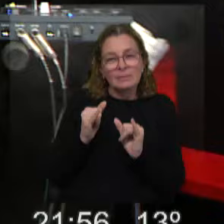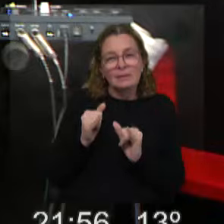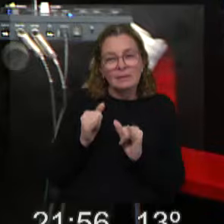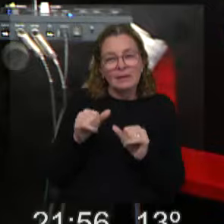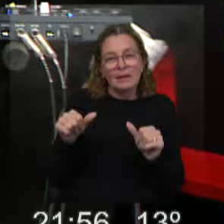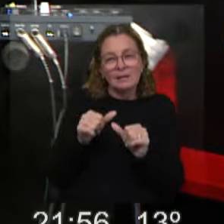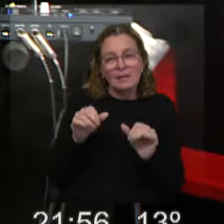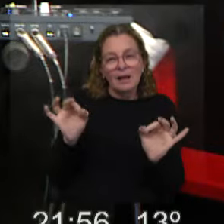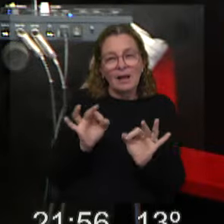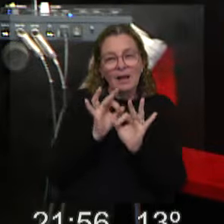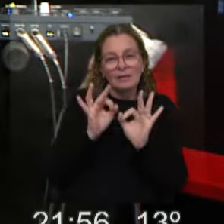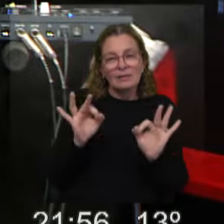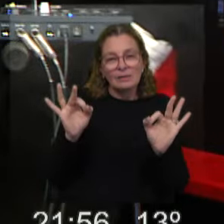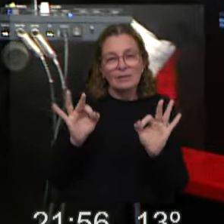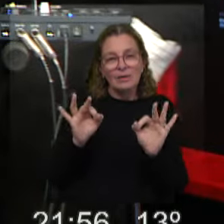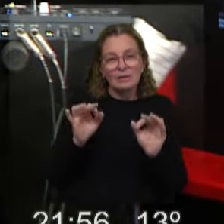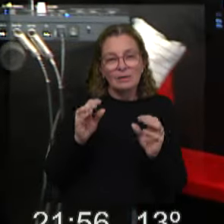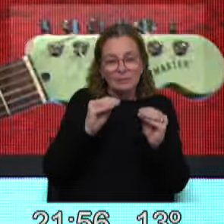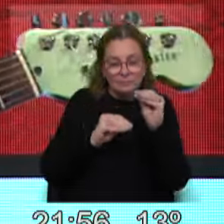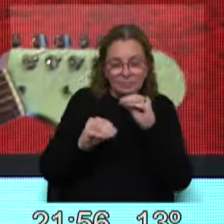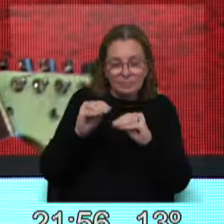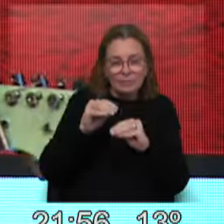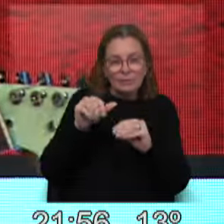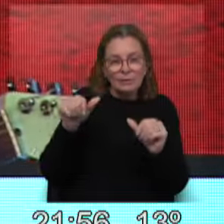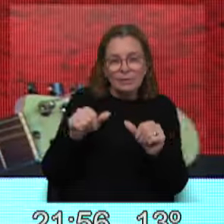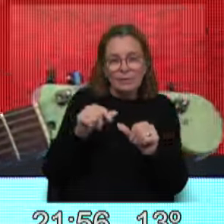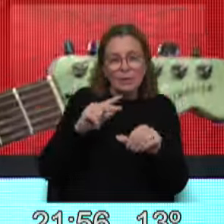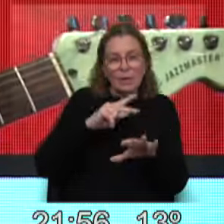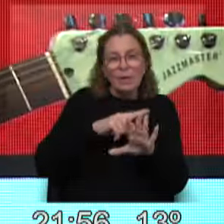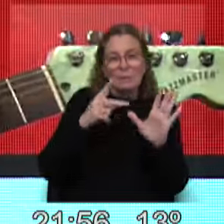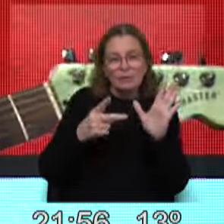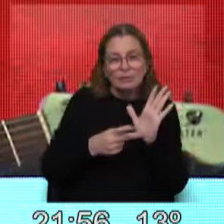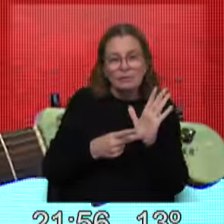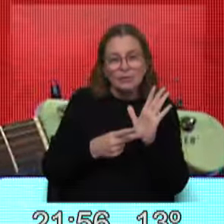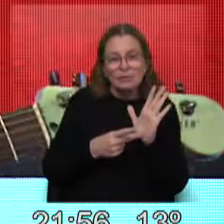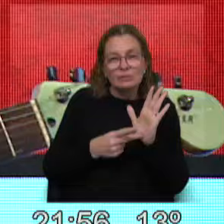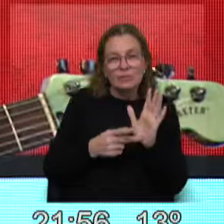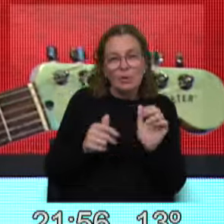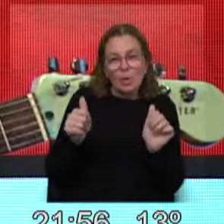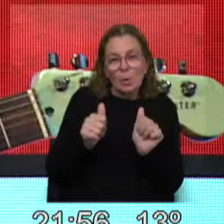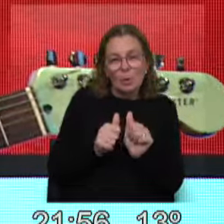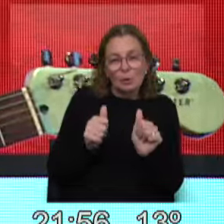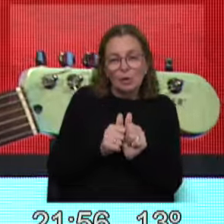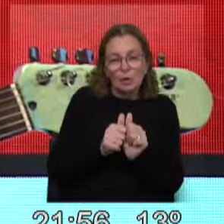producir las canciones, a componer. Luego hicimos el proyecto Julia Lunar, que vamos juntos.